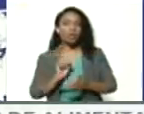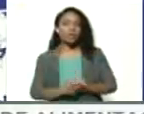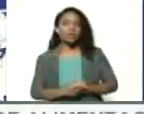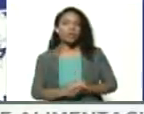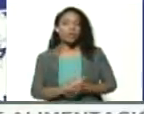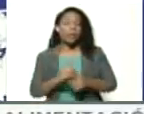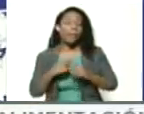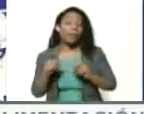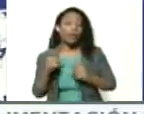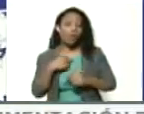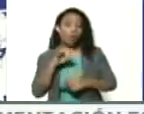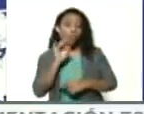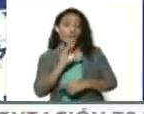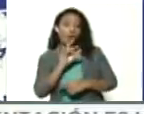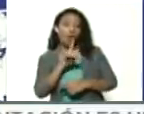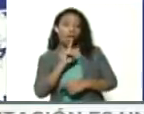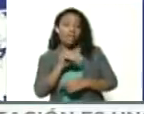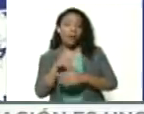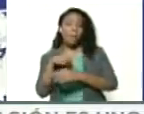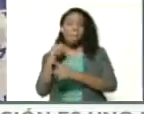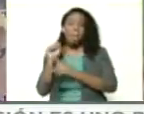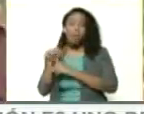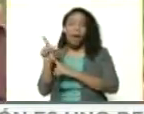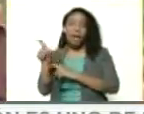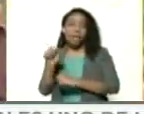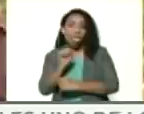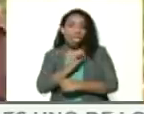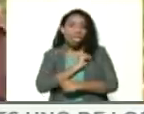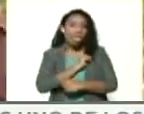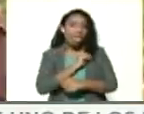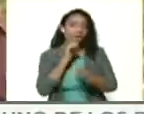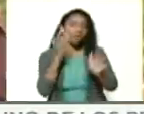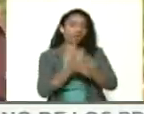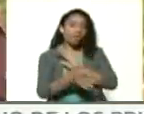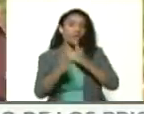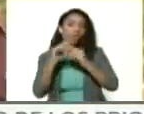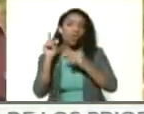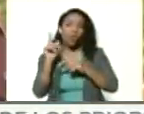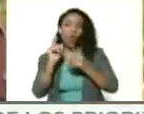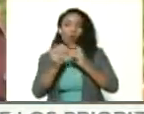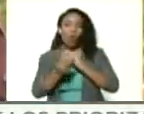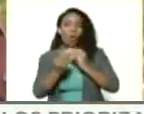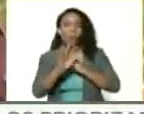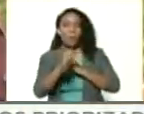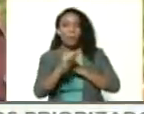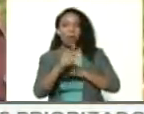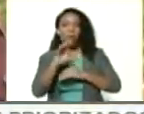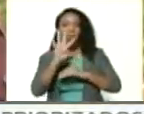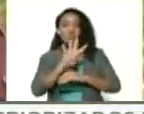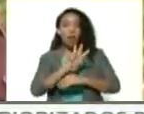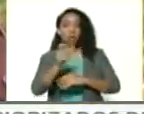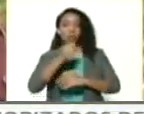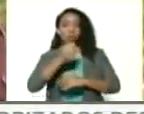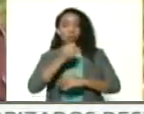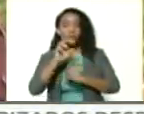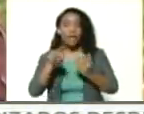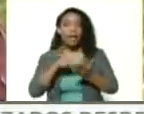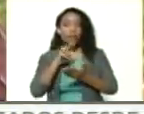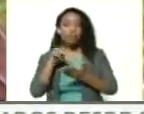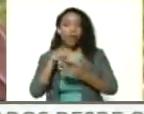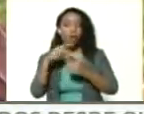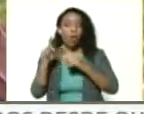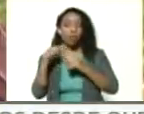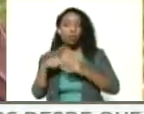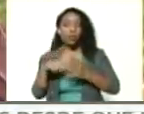Pero me daba dolor dejar a esa gente ahí que estaba aterrada, sobre todo como a los cuatro periodistas, entre ellos dos del Nacional y otros